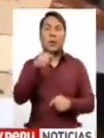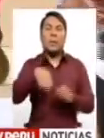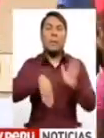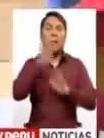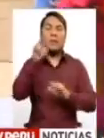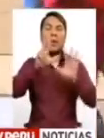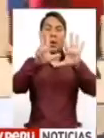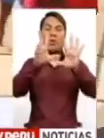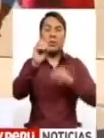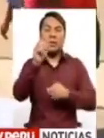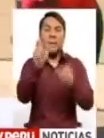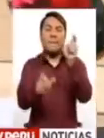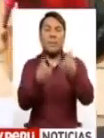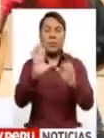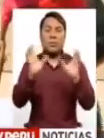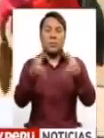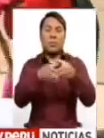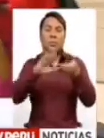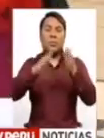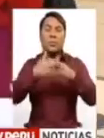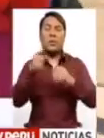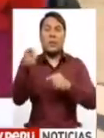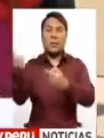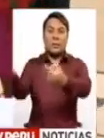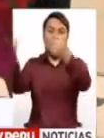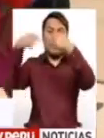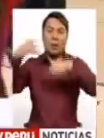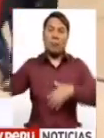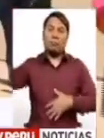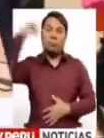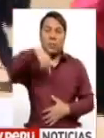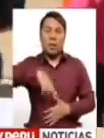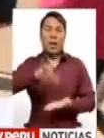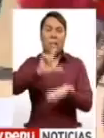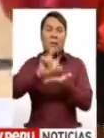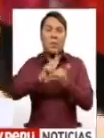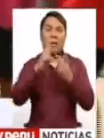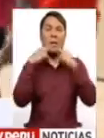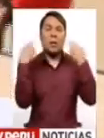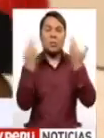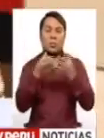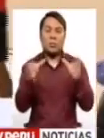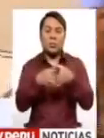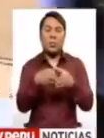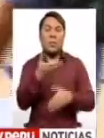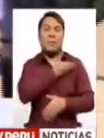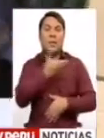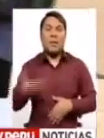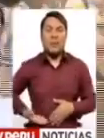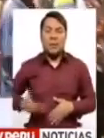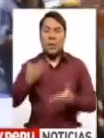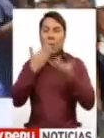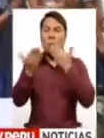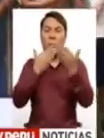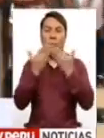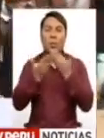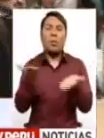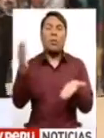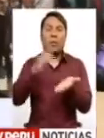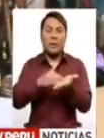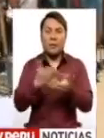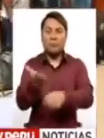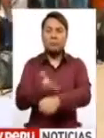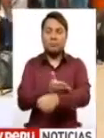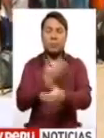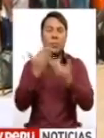80 representantes APUs viajan a Lima para reunirse con el Ejecutivo y entablar nuevamente el diálogo. 2 aviones